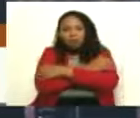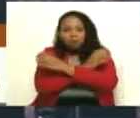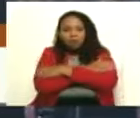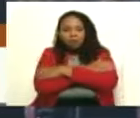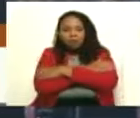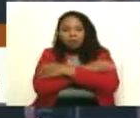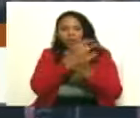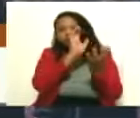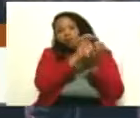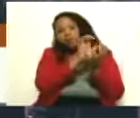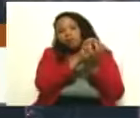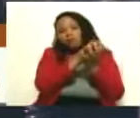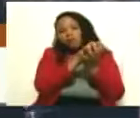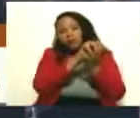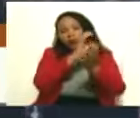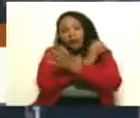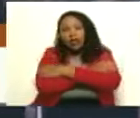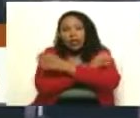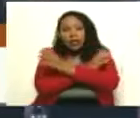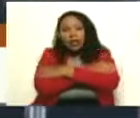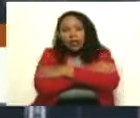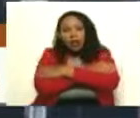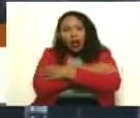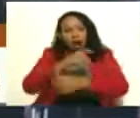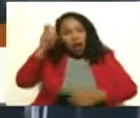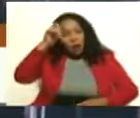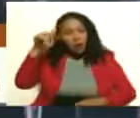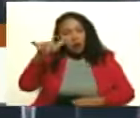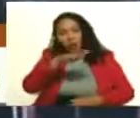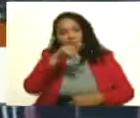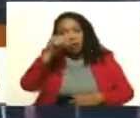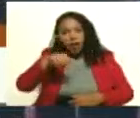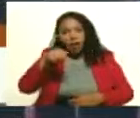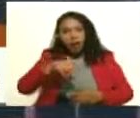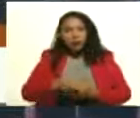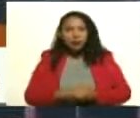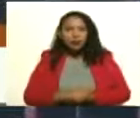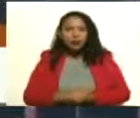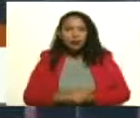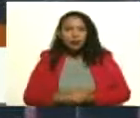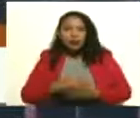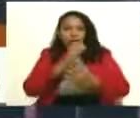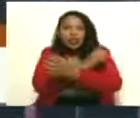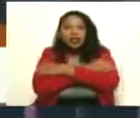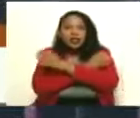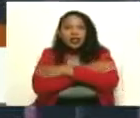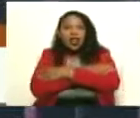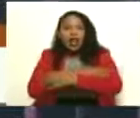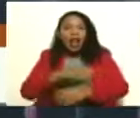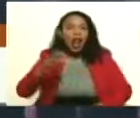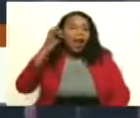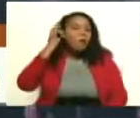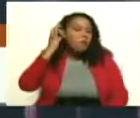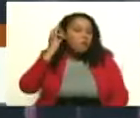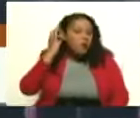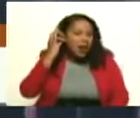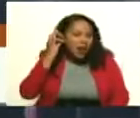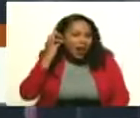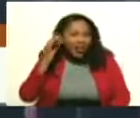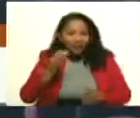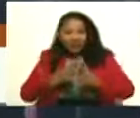Esparta, felicito al pueblo guayquerí. ¡Felicito a las mujeres por esta